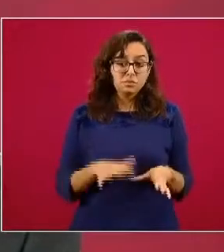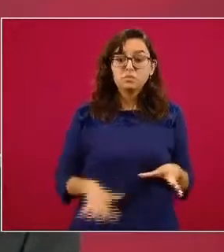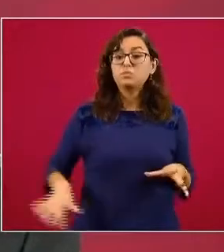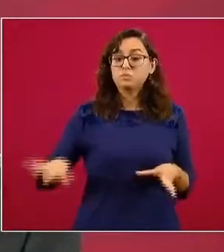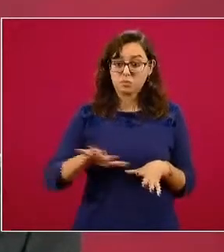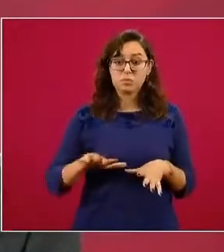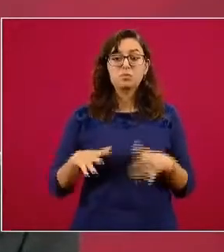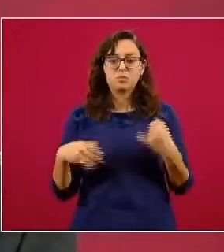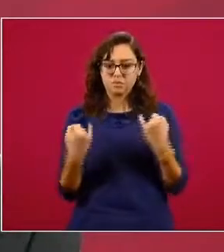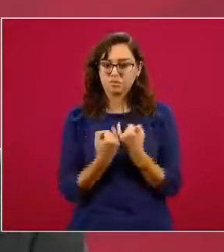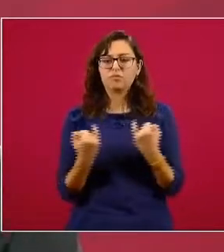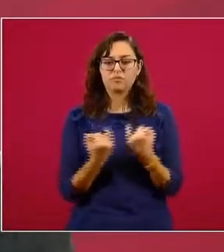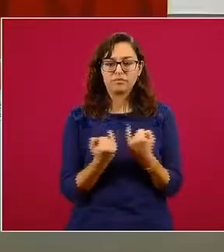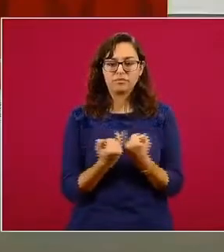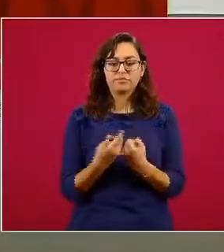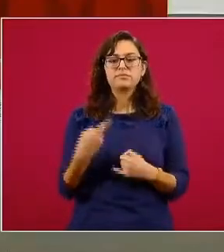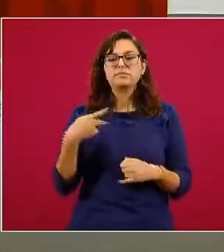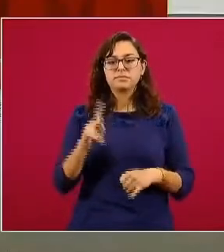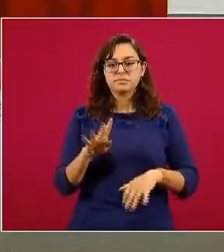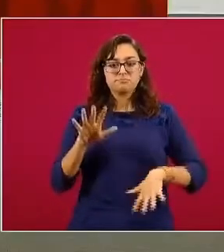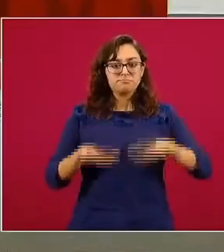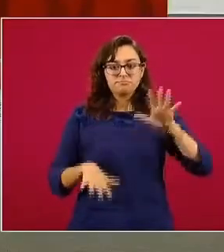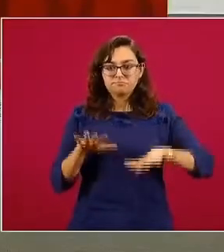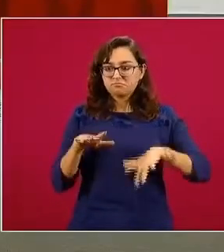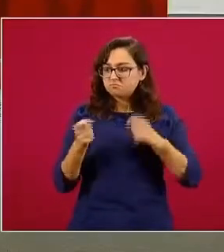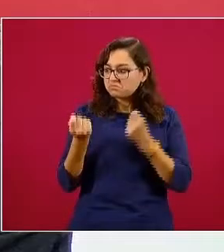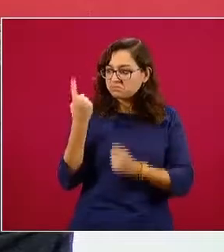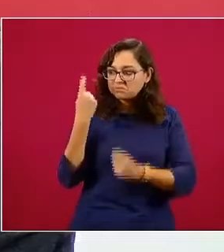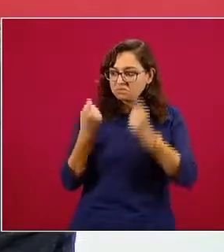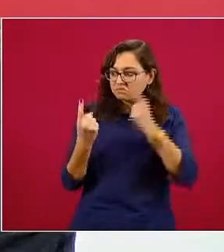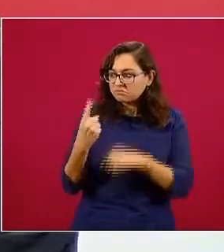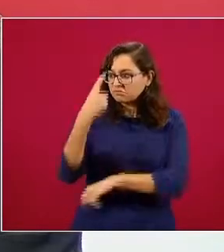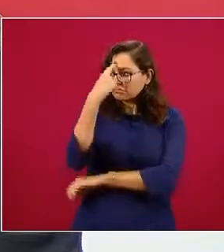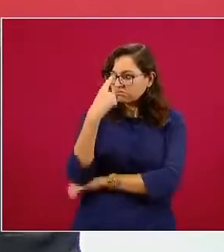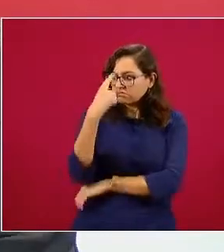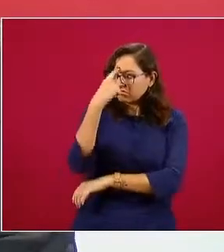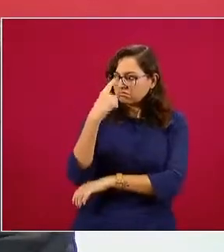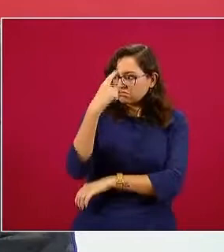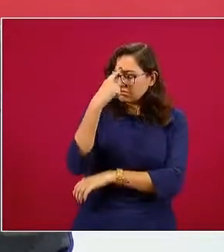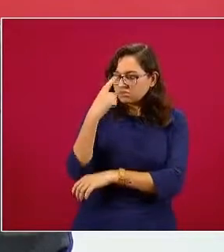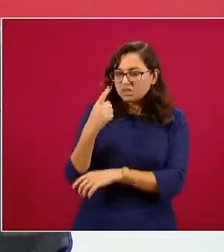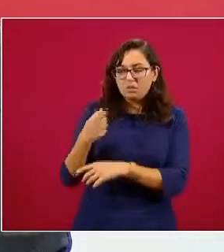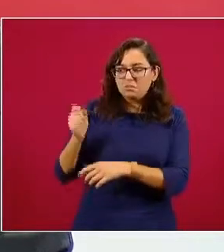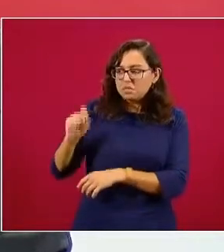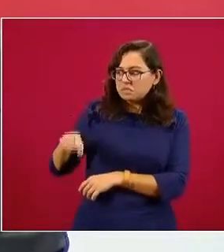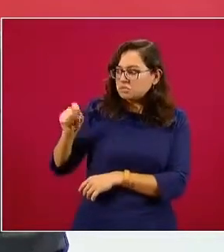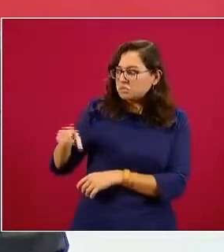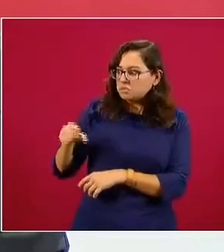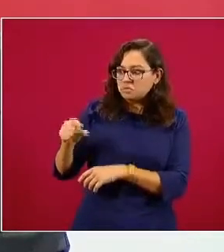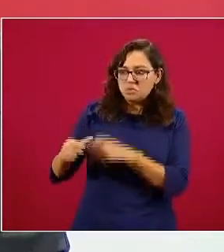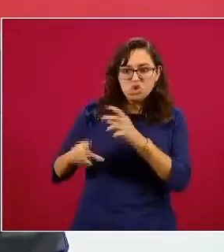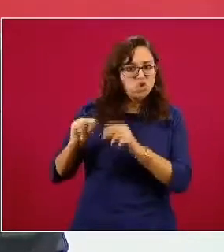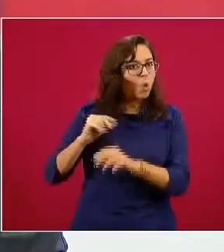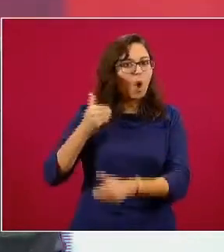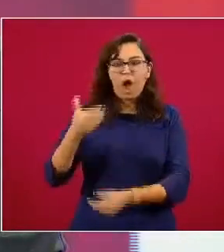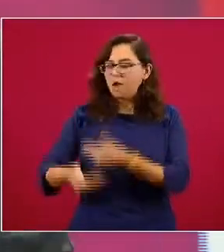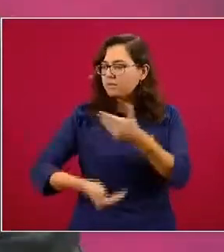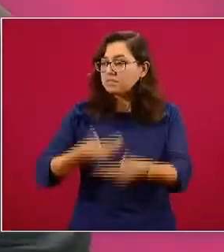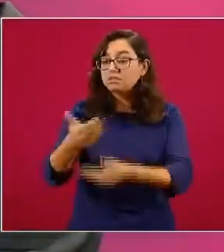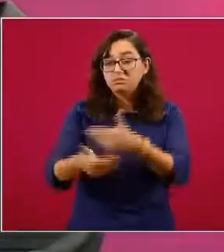estas etapas, pero a veces hay quien se queda estancado en algunas de estas etapas. Entonces, esta es una explicación